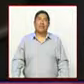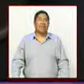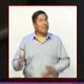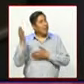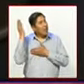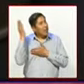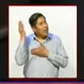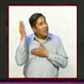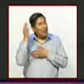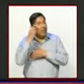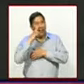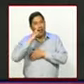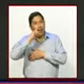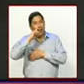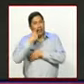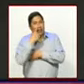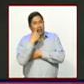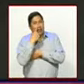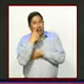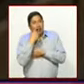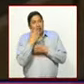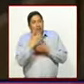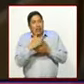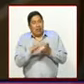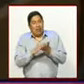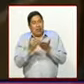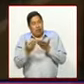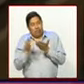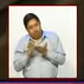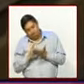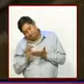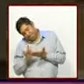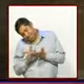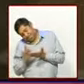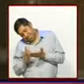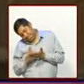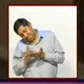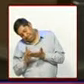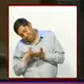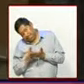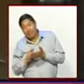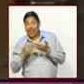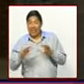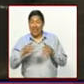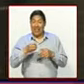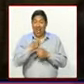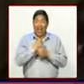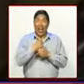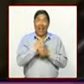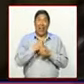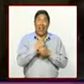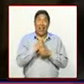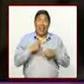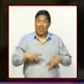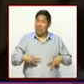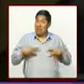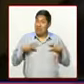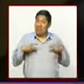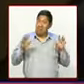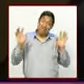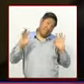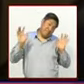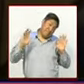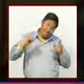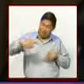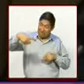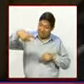Ahí están, aburridos, con el celular en las manos, charlando, y ahora que hay luz, el cafecito. Una transmisión en vivo tampoco está de más.